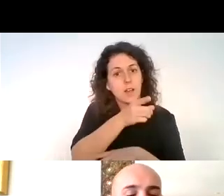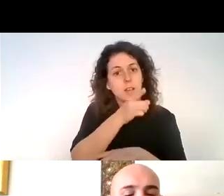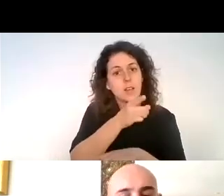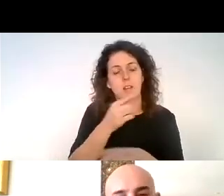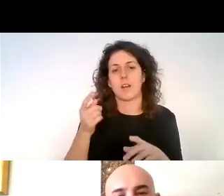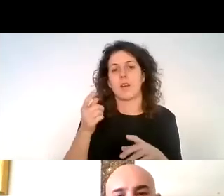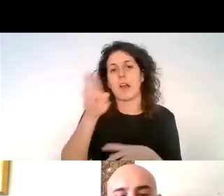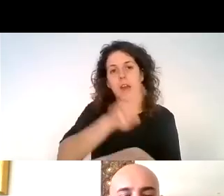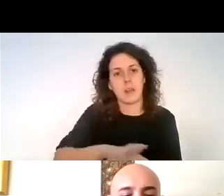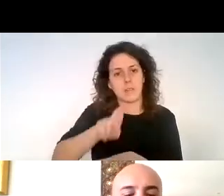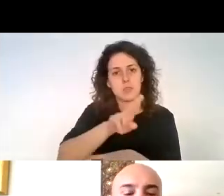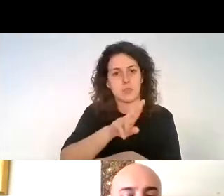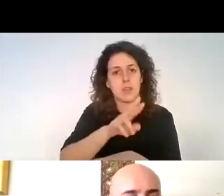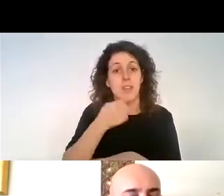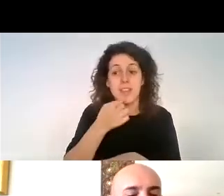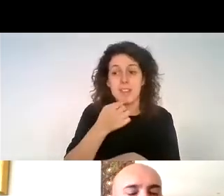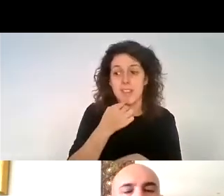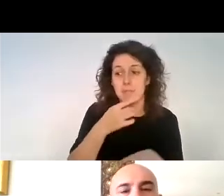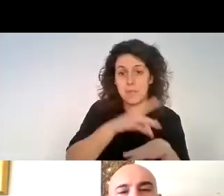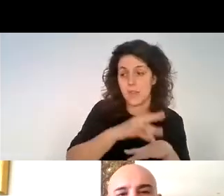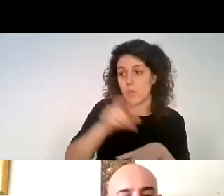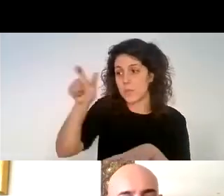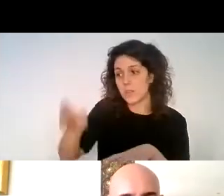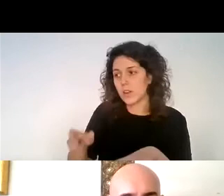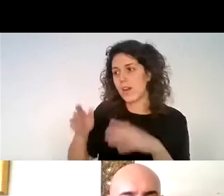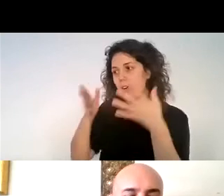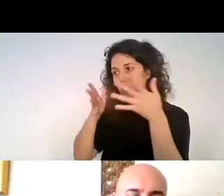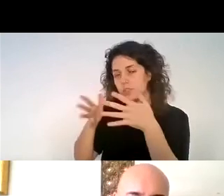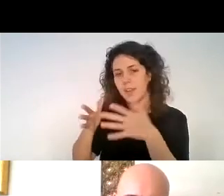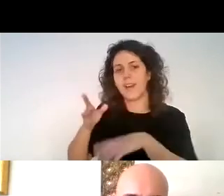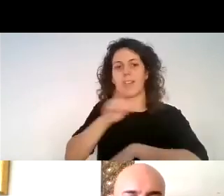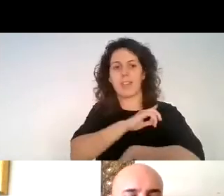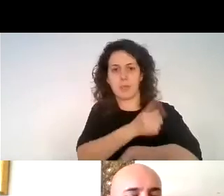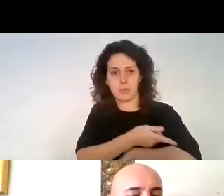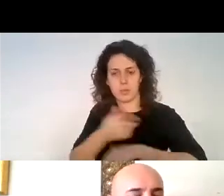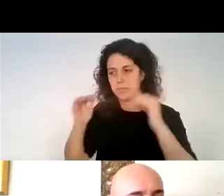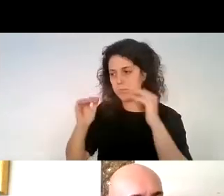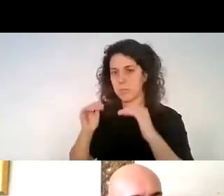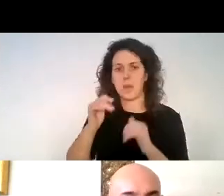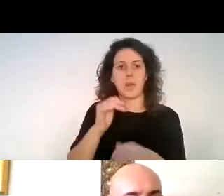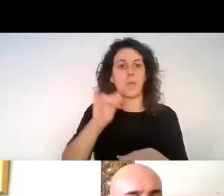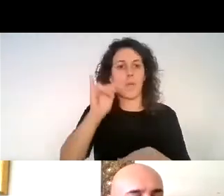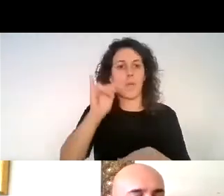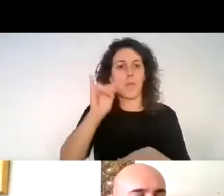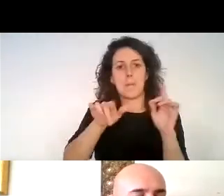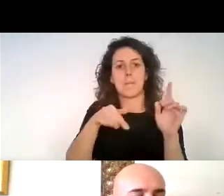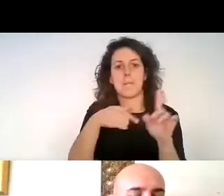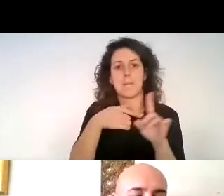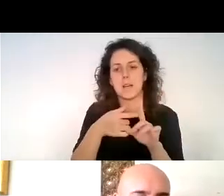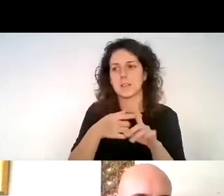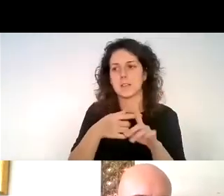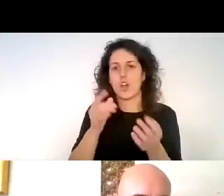revisiones, este le dice que le vendría bien hacer algo de ejercicio físico. Perder peso, reducir su